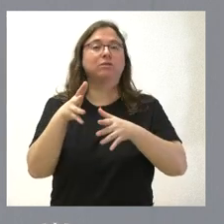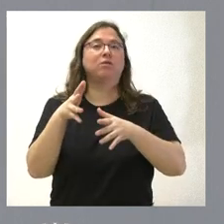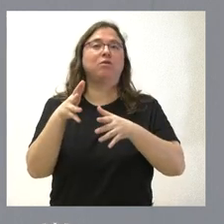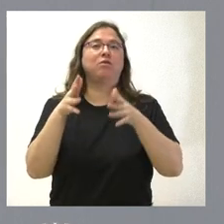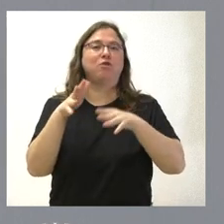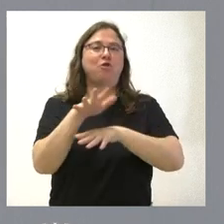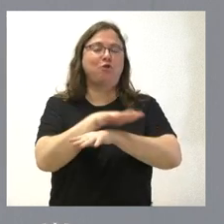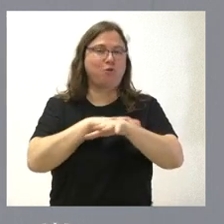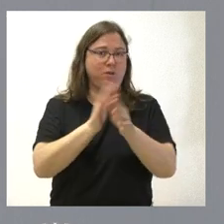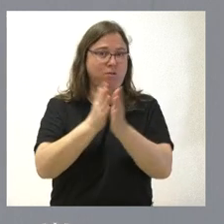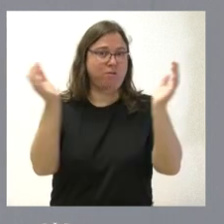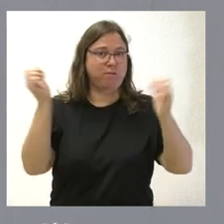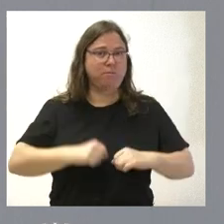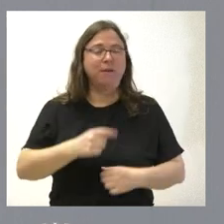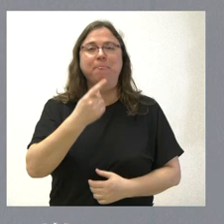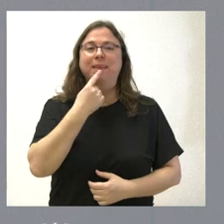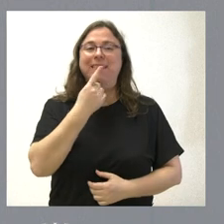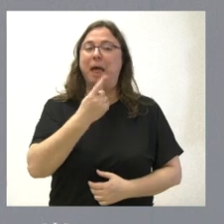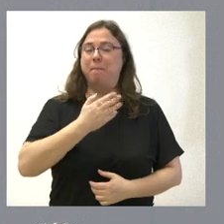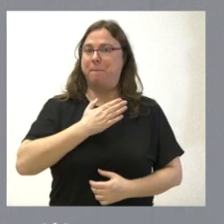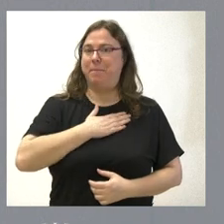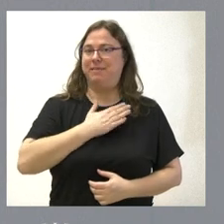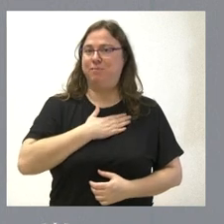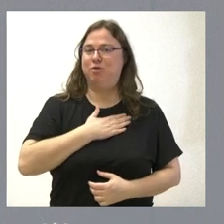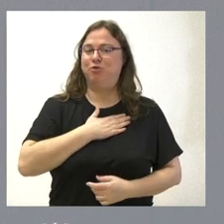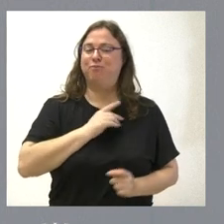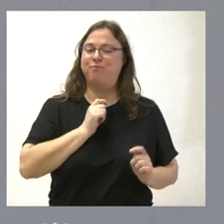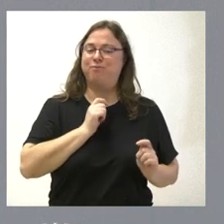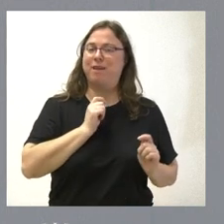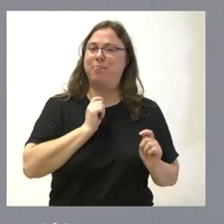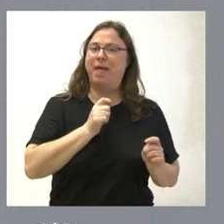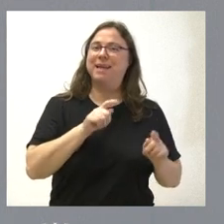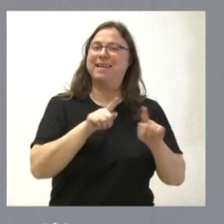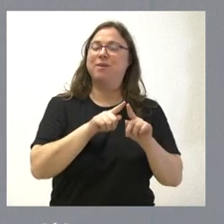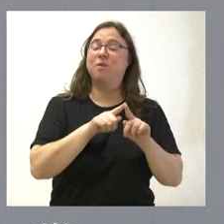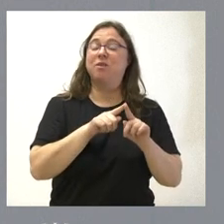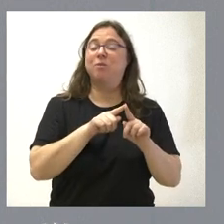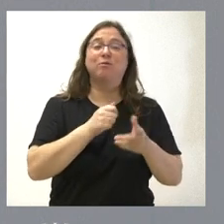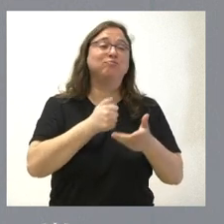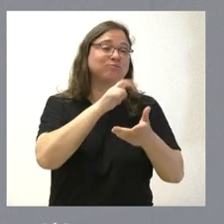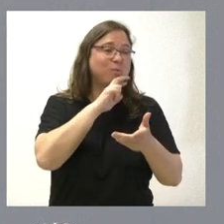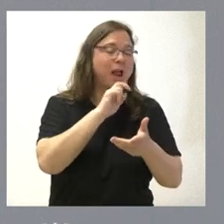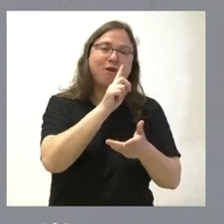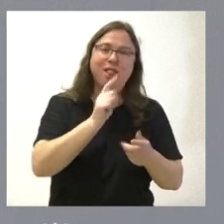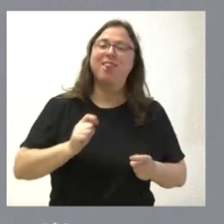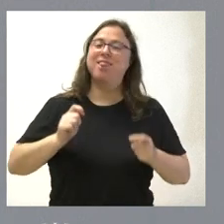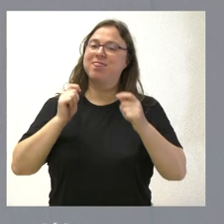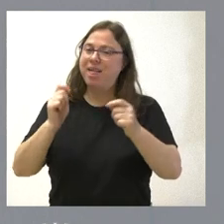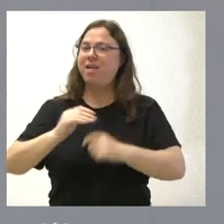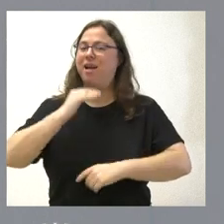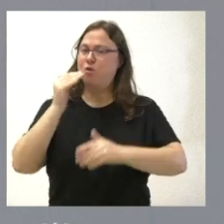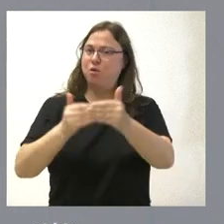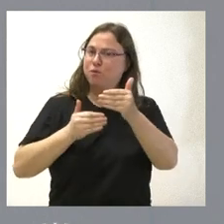pasa de convertir el patrimonio simplemente en un legado a mantener en un factor de